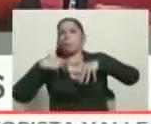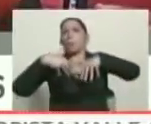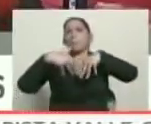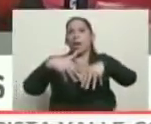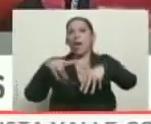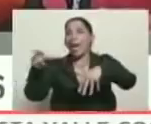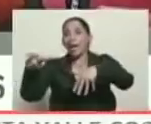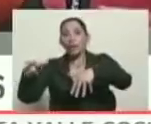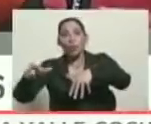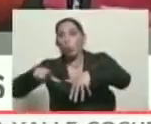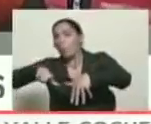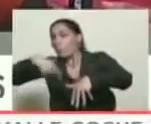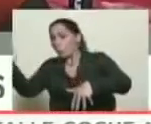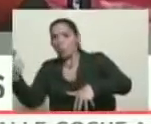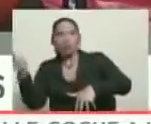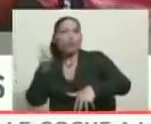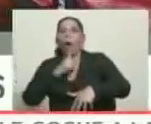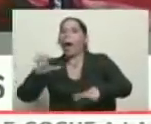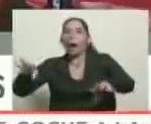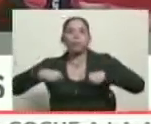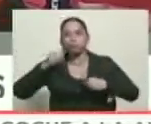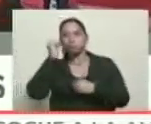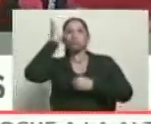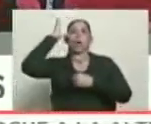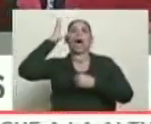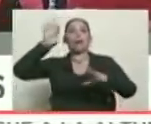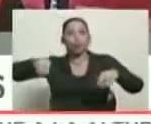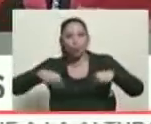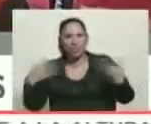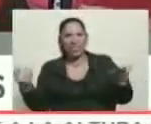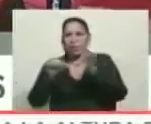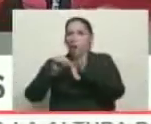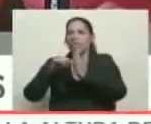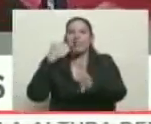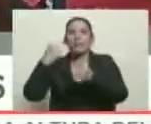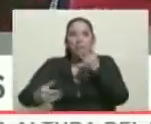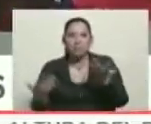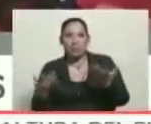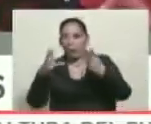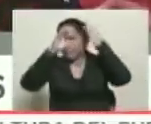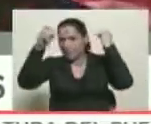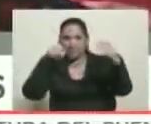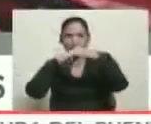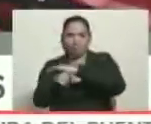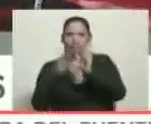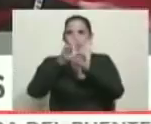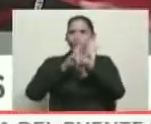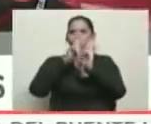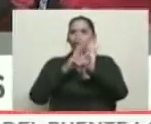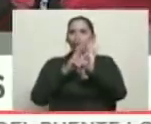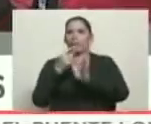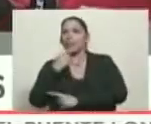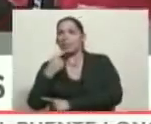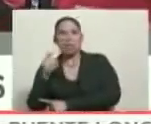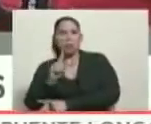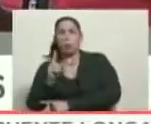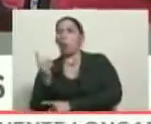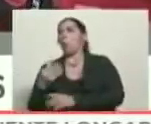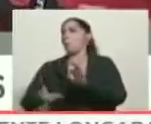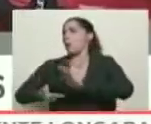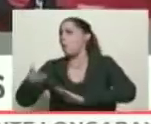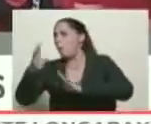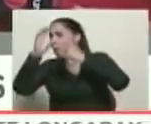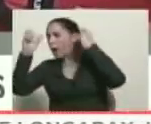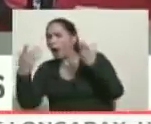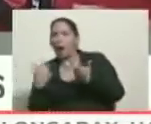unos cobardes que no son capaces de asumirlo. ¿Y dónde terminan? En las embajadas. Quien decía hace poco, no me voy para una embajada